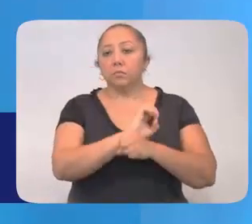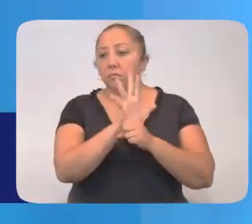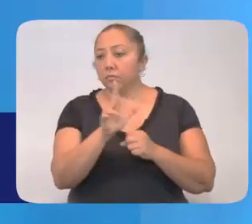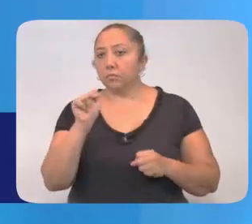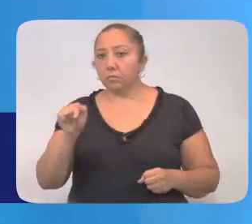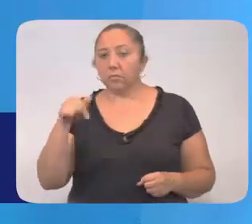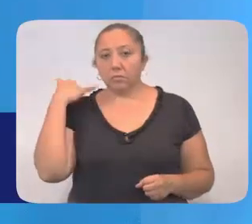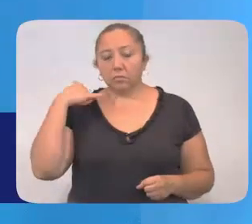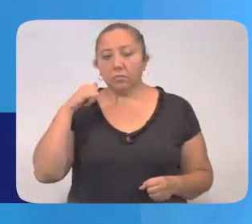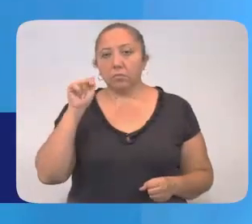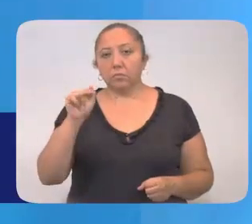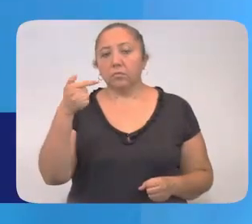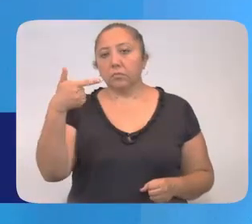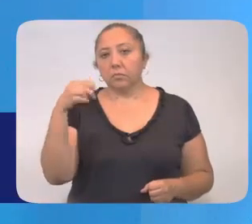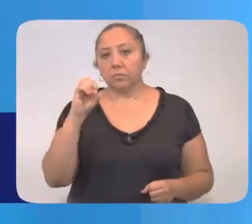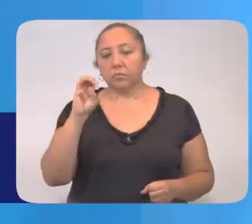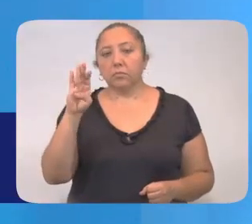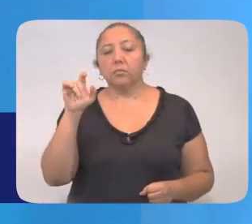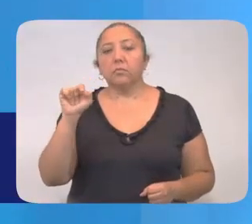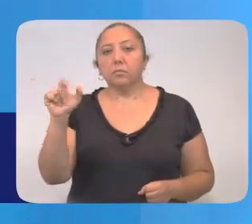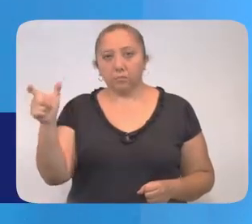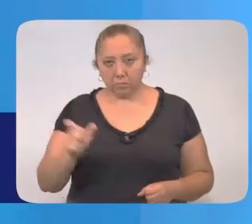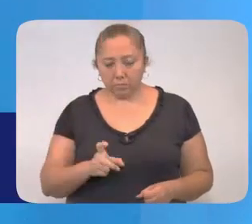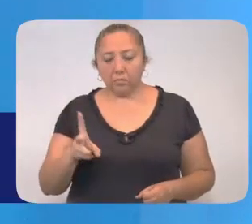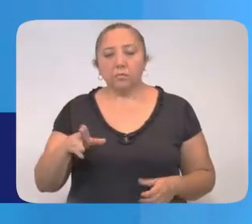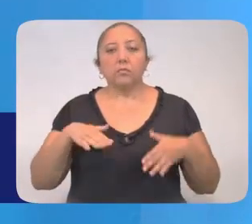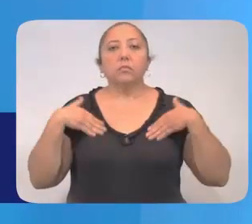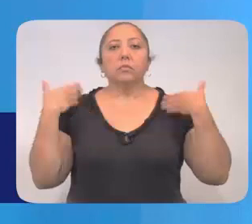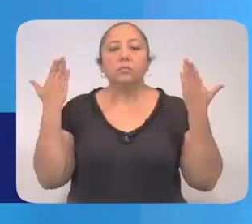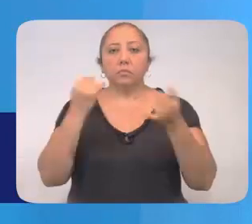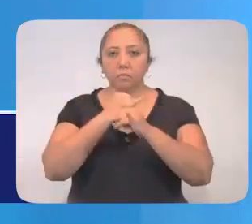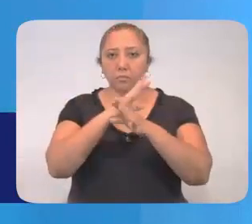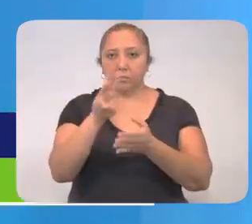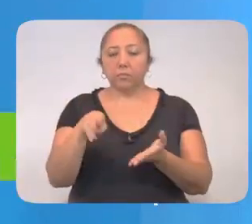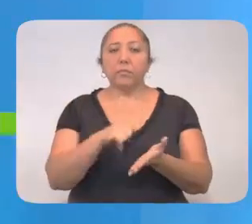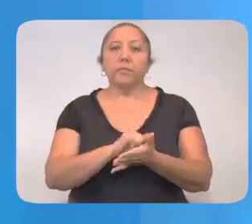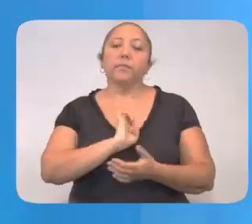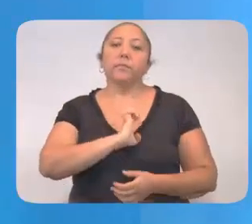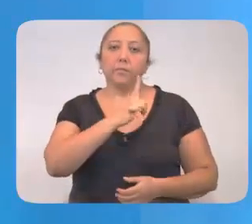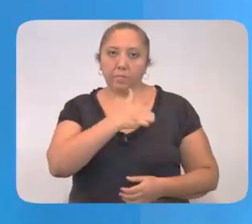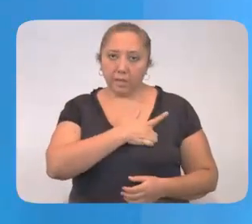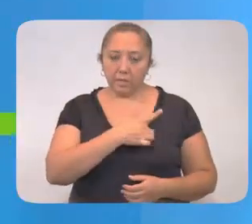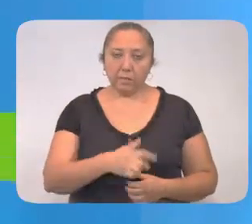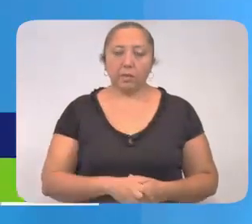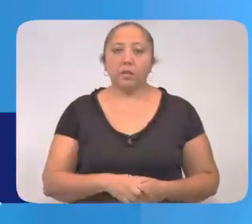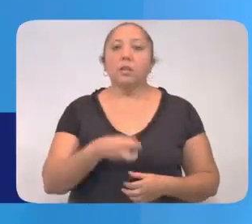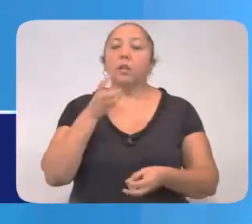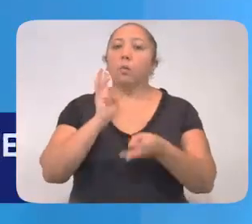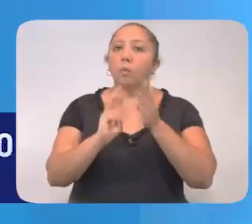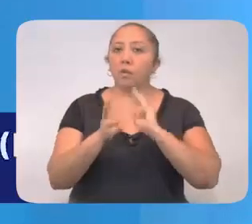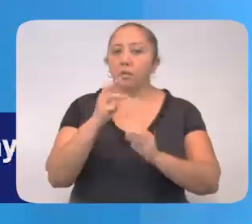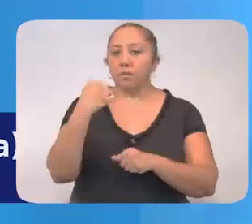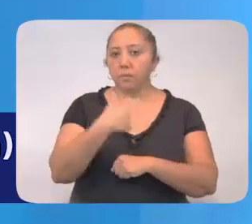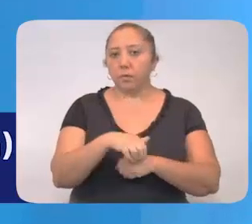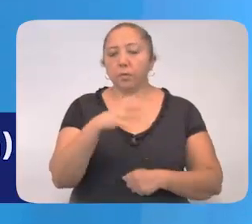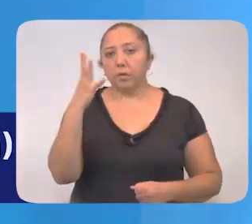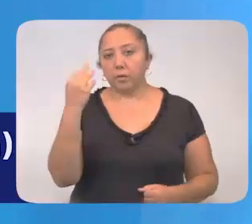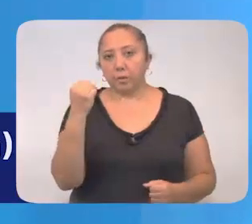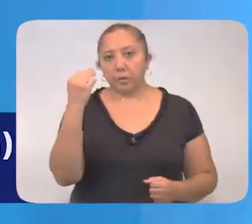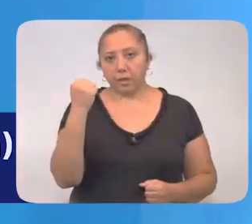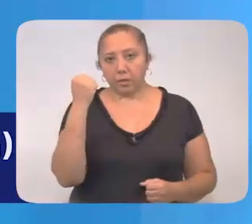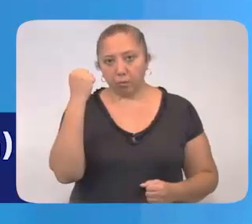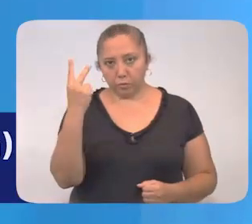.yucatán.gov.mx también ofrece información en maya y en español. El chat de WhatsApp en el número